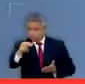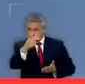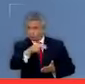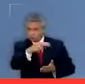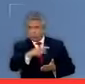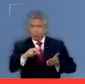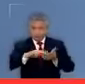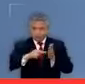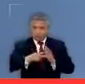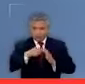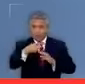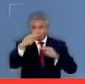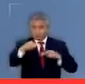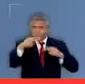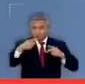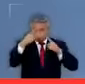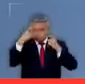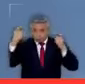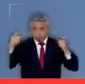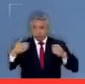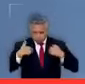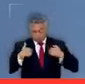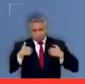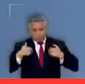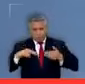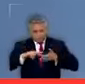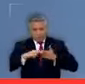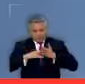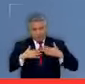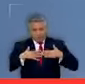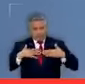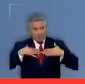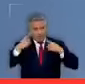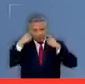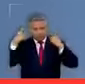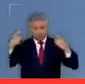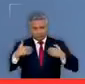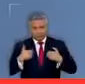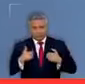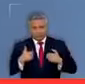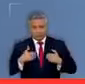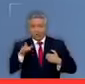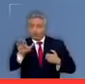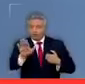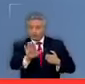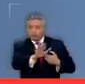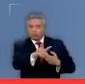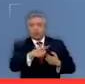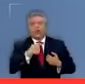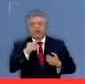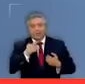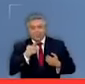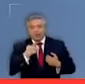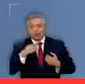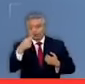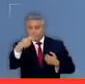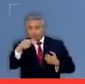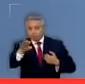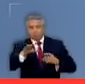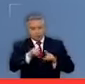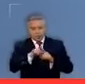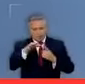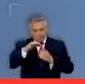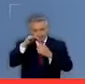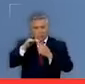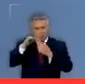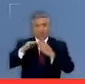sus sueños han sido nuestros problemas y nuestros sueños. Sus anhelos y sus prioridades